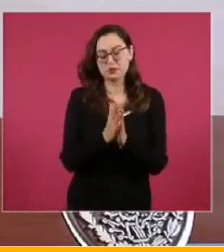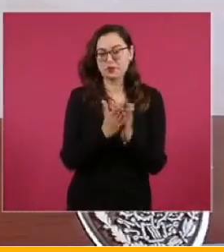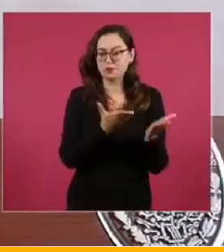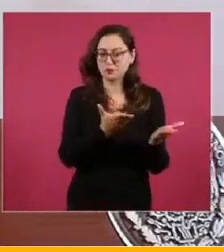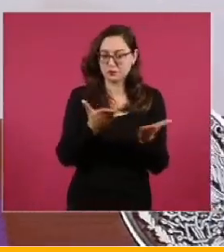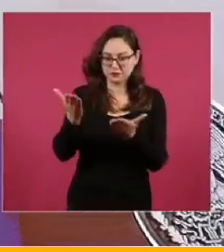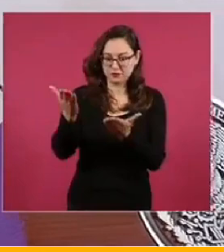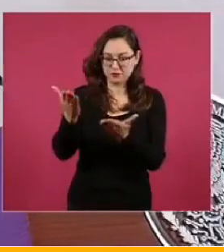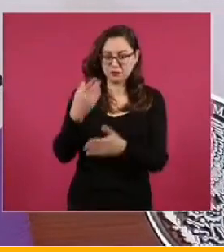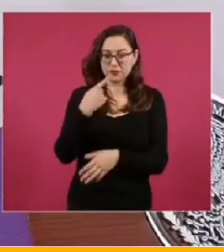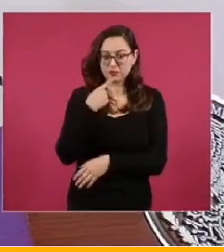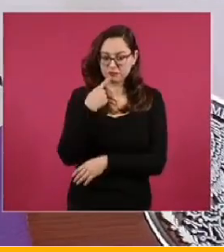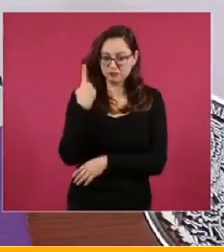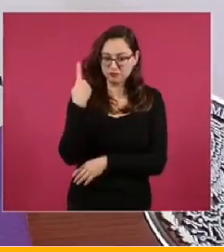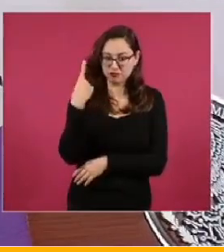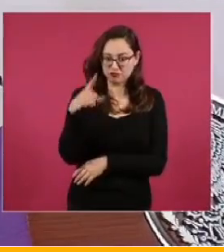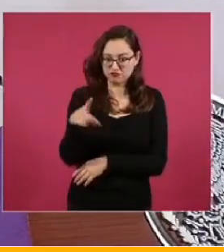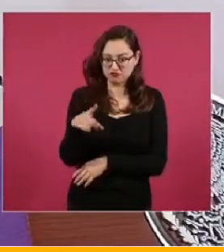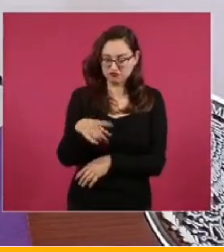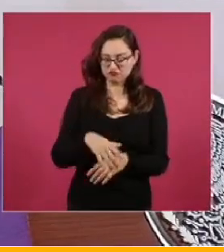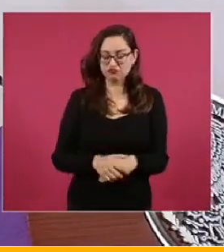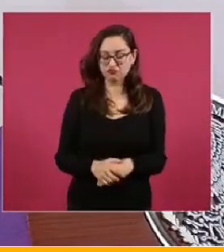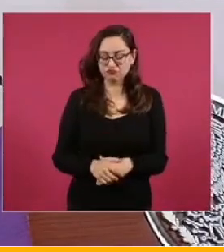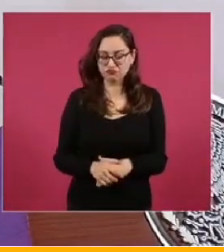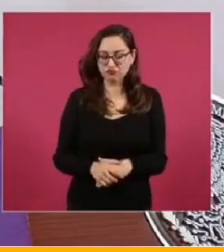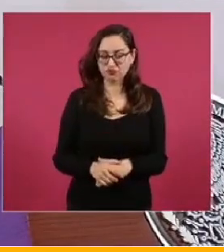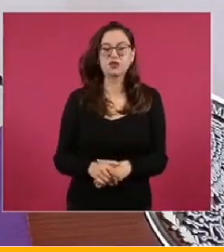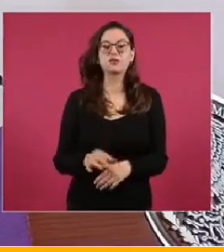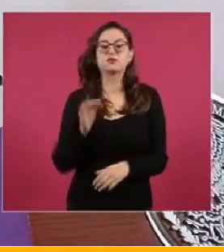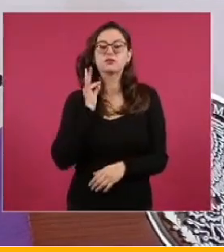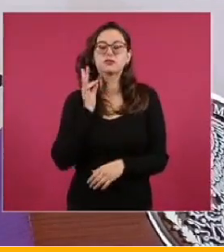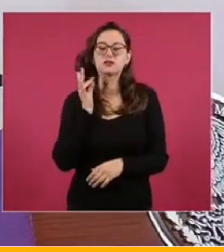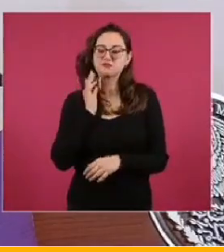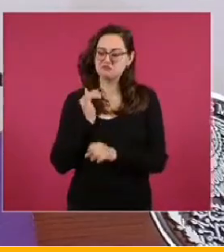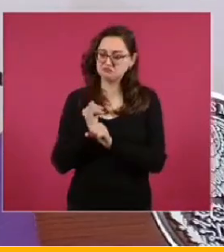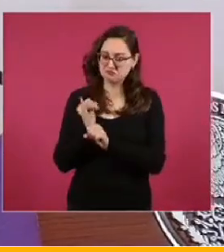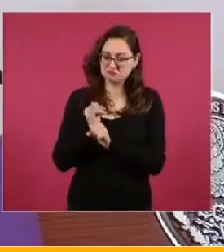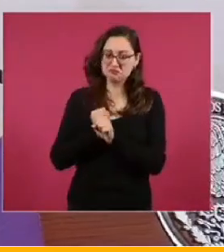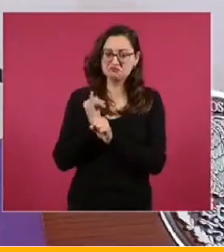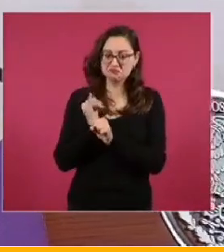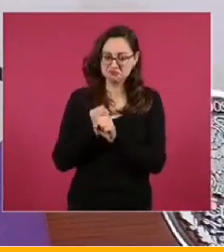y los tiene que seguir de oficio la fiscalía, que